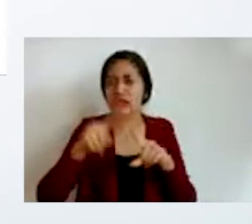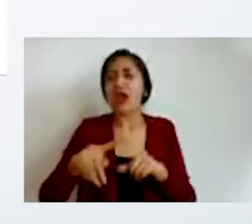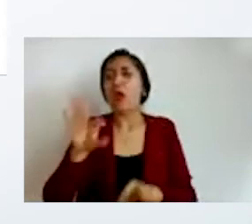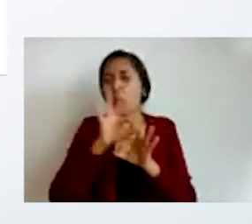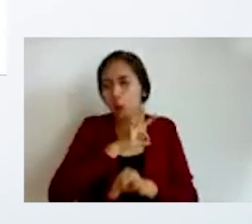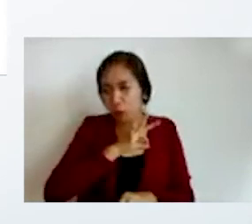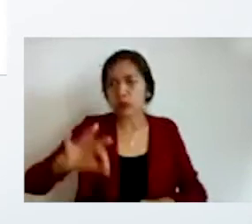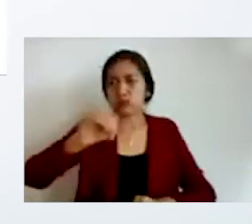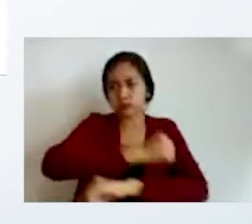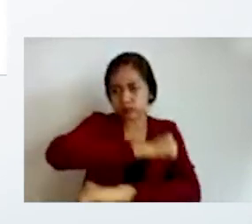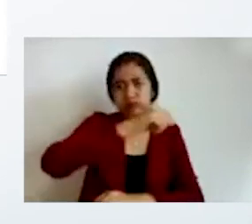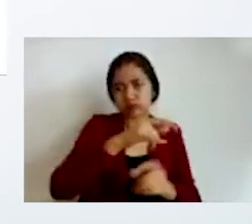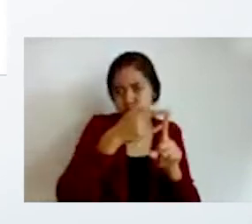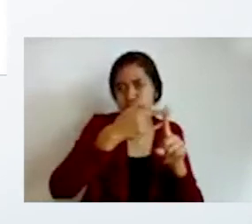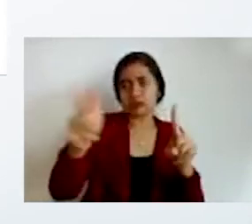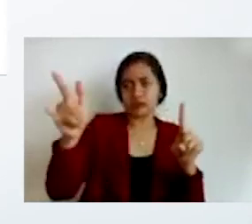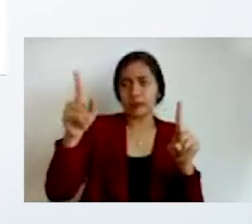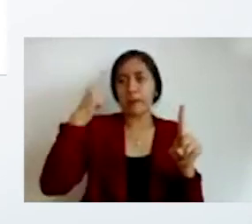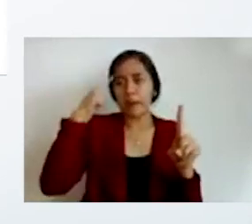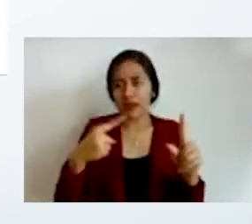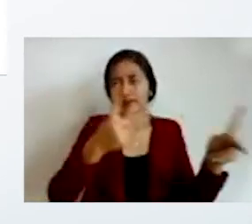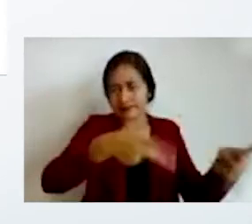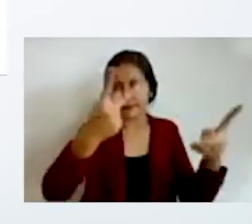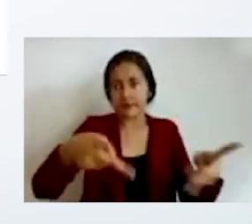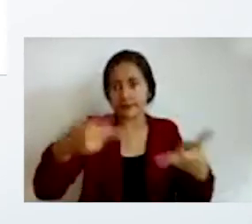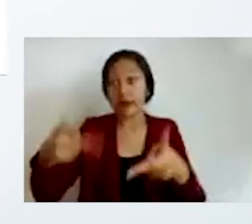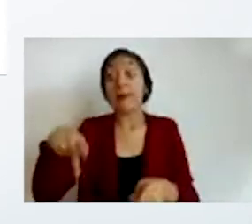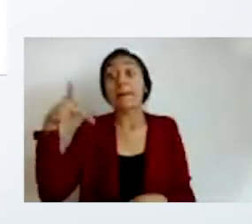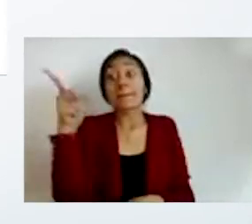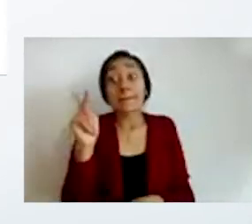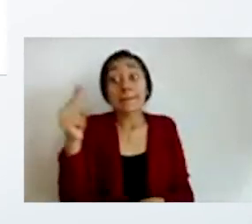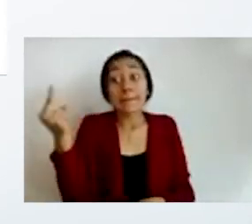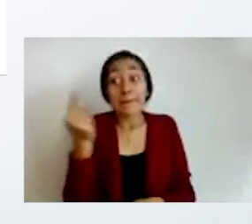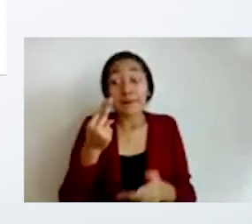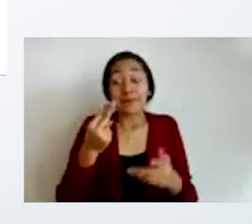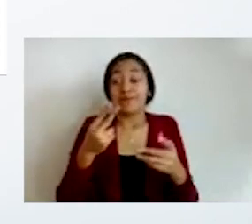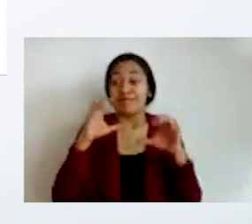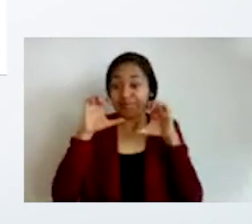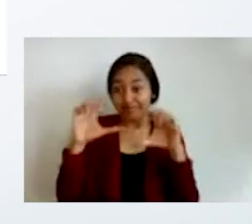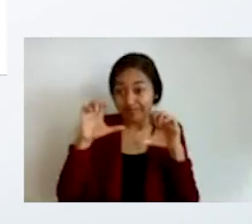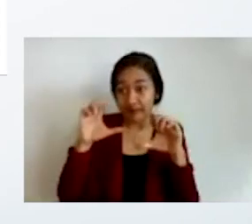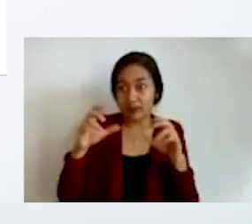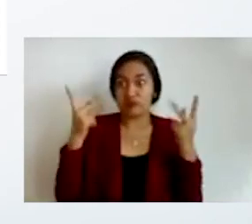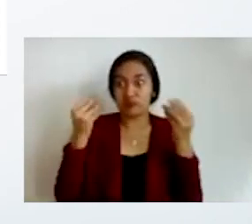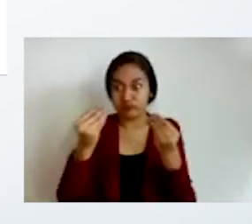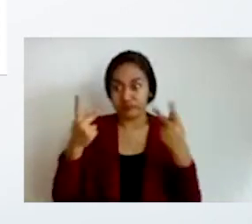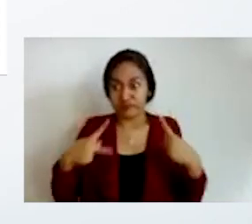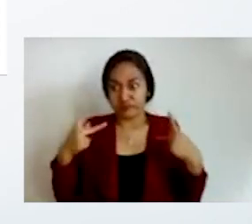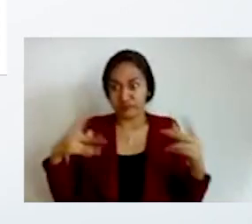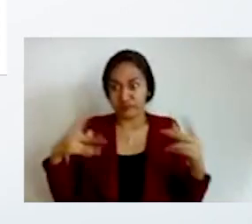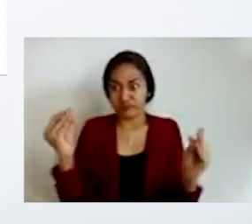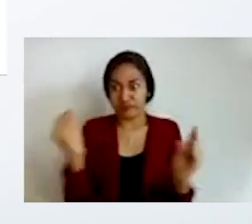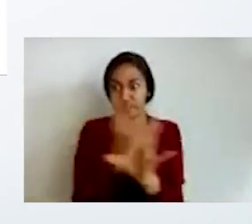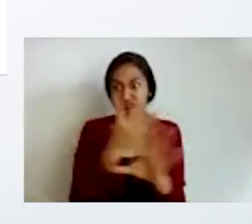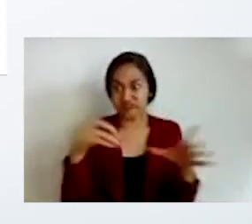se consumen de manera cotidiana, aún así teniendo la precaución de no dejar que se junte mucha gente en un mismo